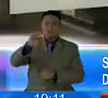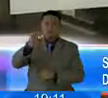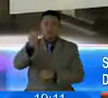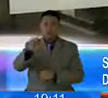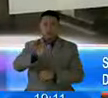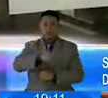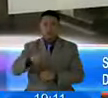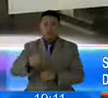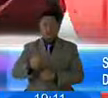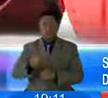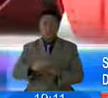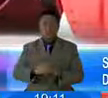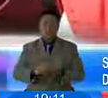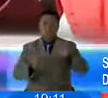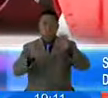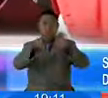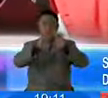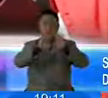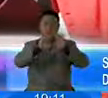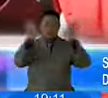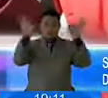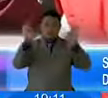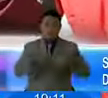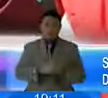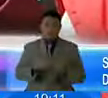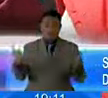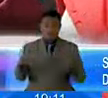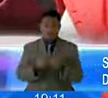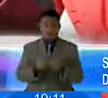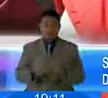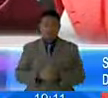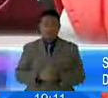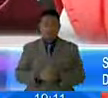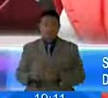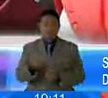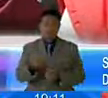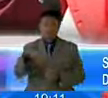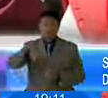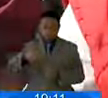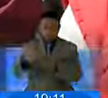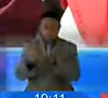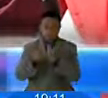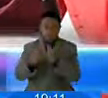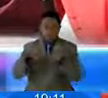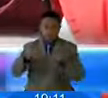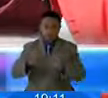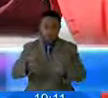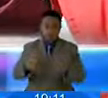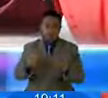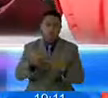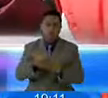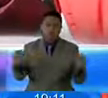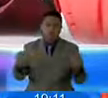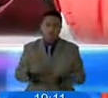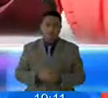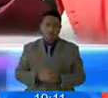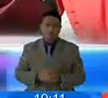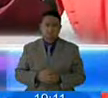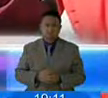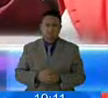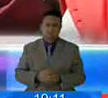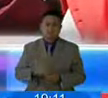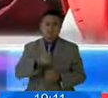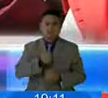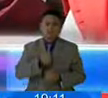Control de Electricidad. Vaya este diálogo productivo que ha existido el día de hoy hasta encontrar una solución definitiva, porque no